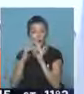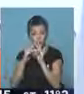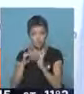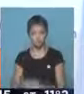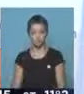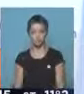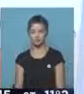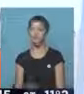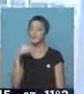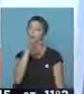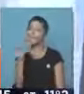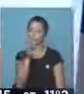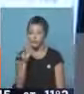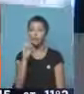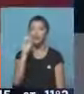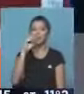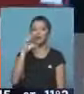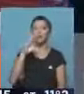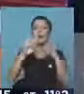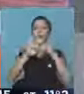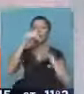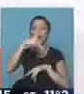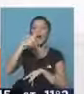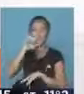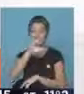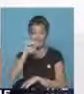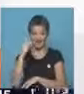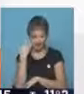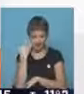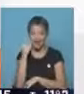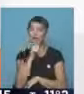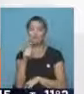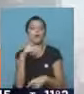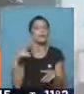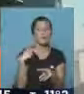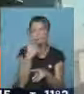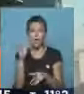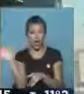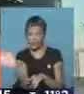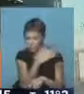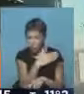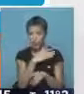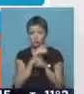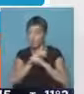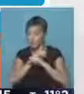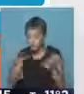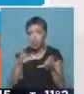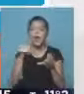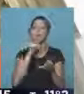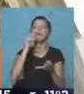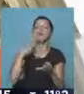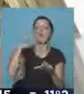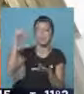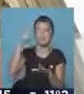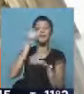virus, conocido como WannaCry, no discriminó entre organismos públicos y privados, atacando tanto a Telefónica en España, al sistema de